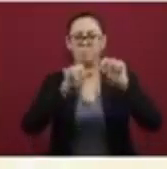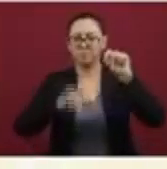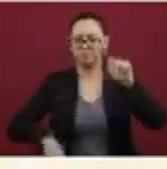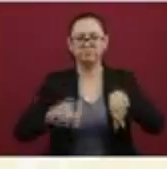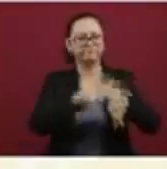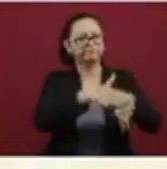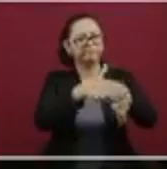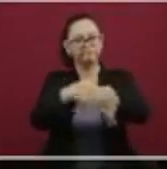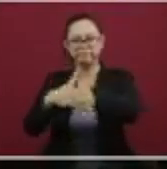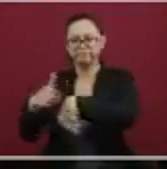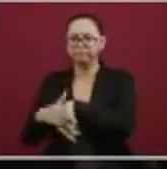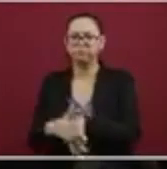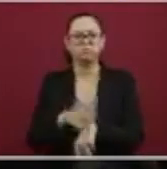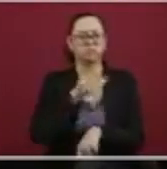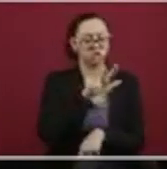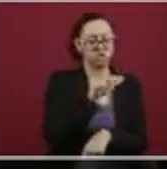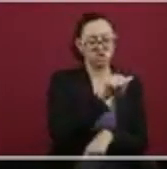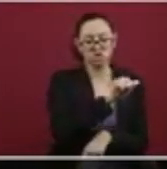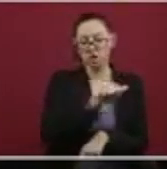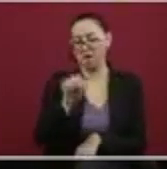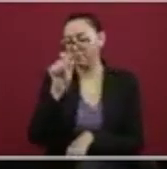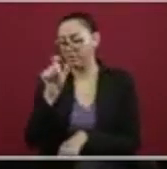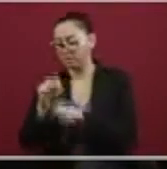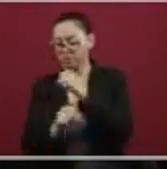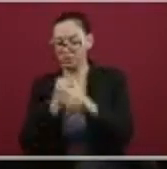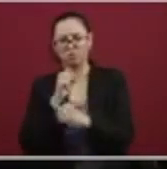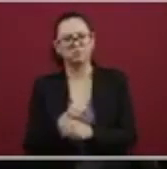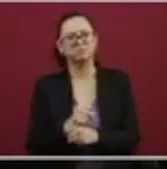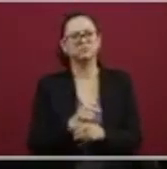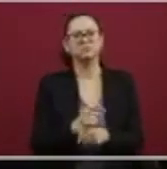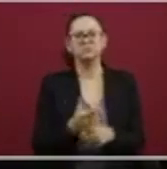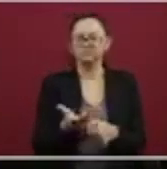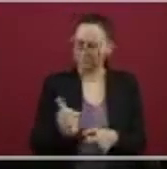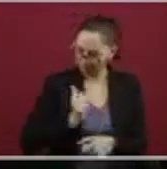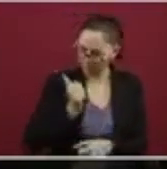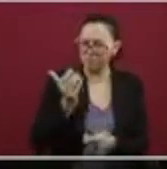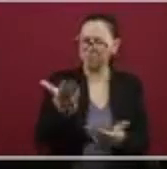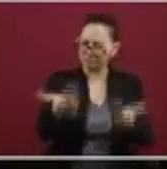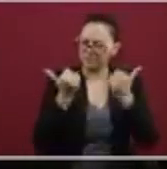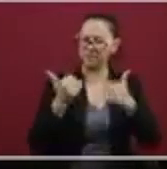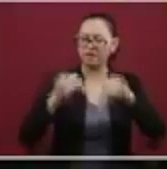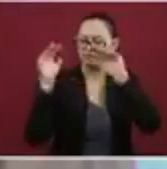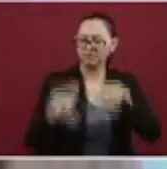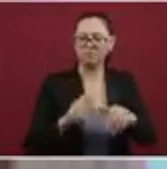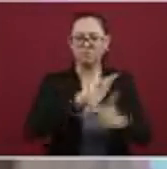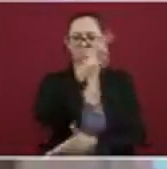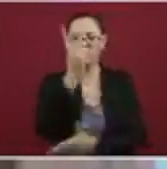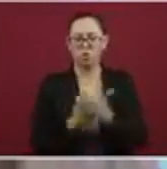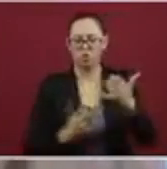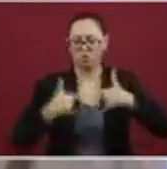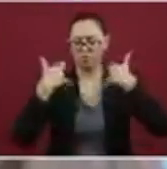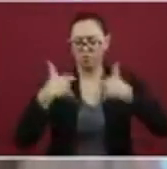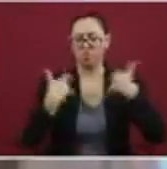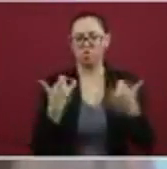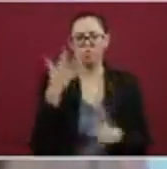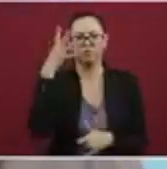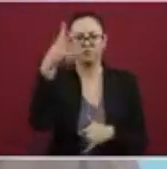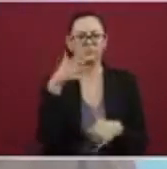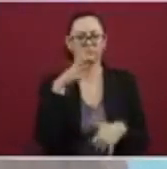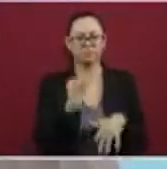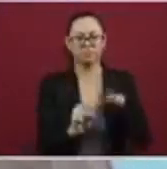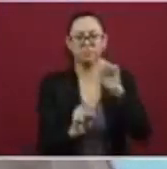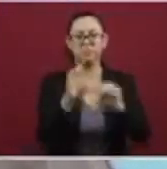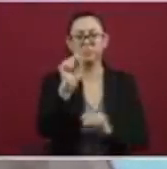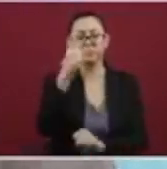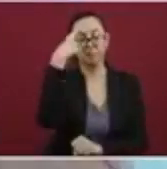que tienen entre 18 y 29 años a que aprovechen el programa de Jóvenes Construyendo el Futuro para garantizar